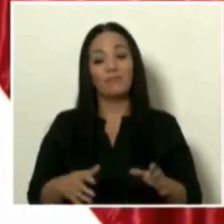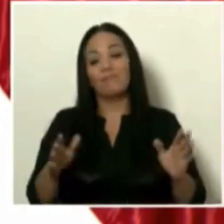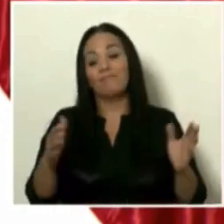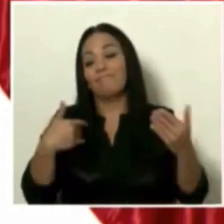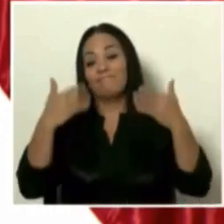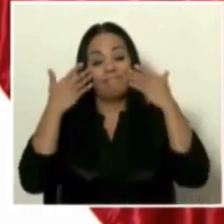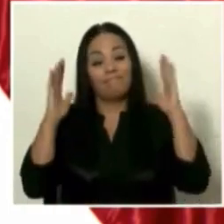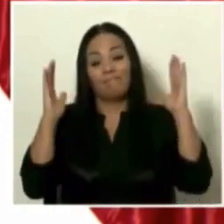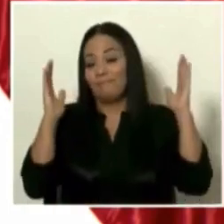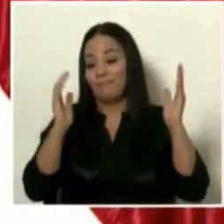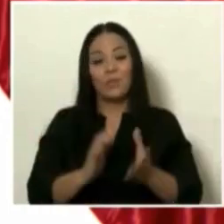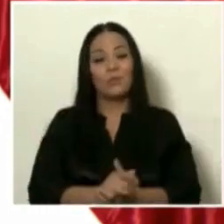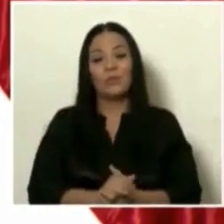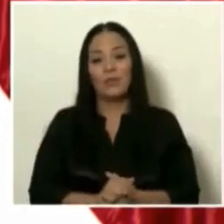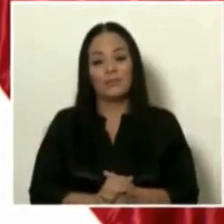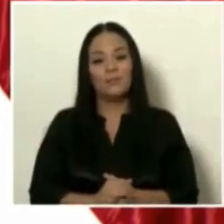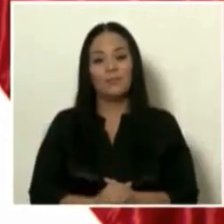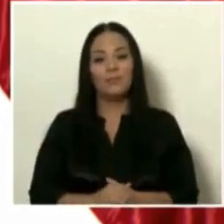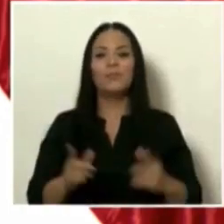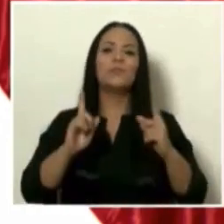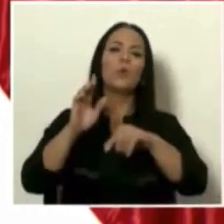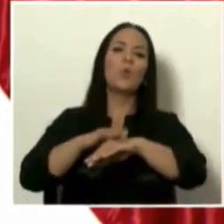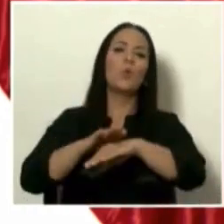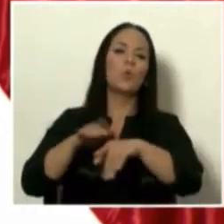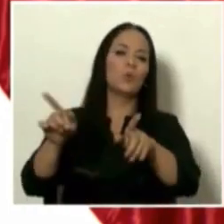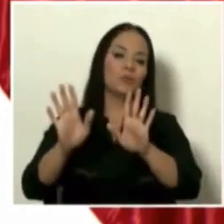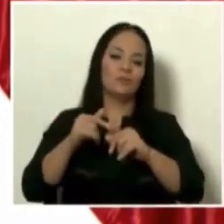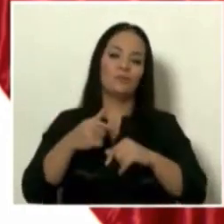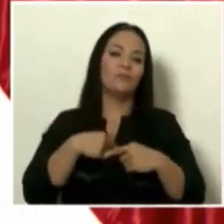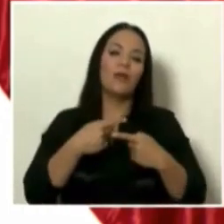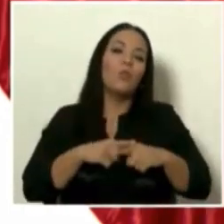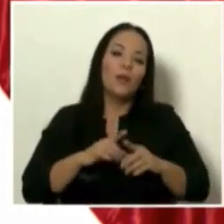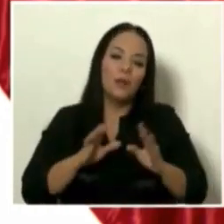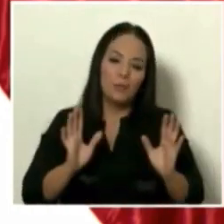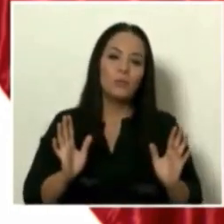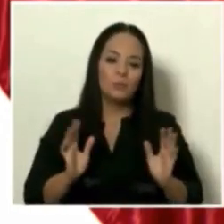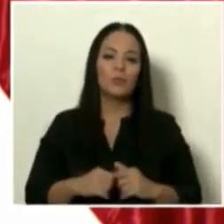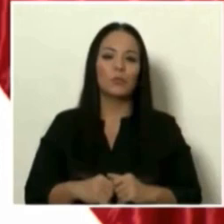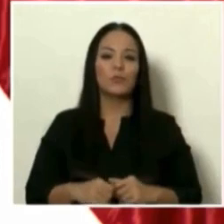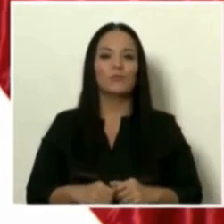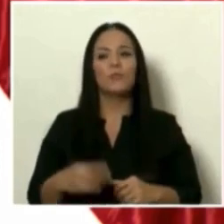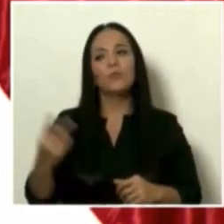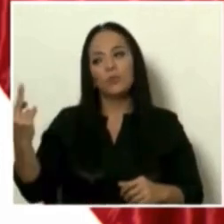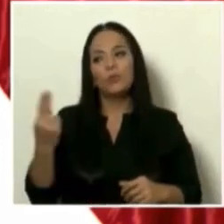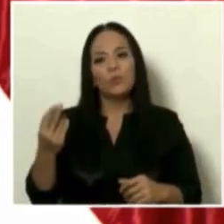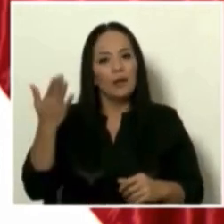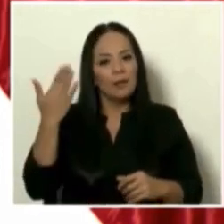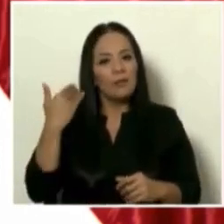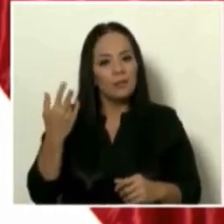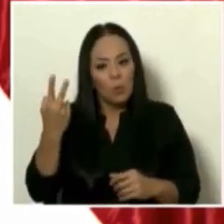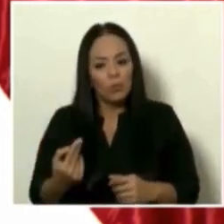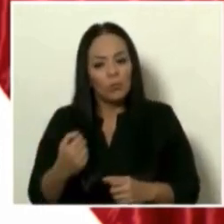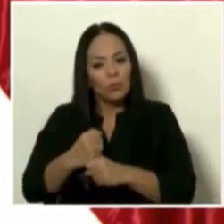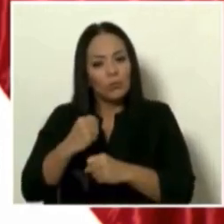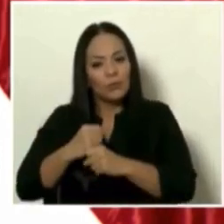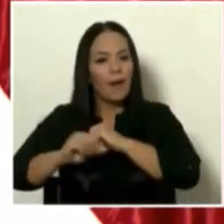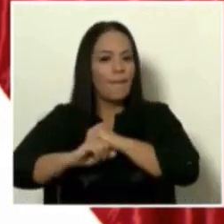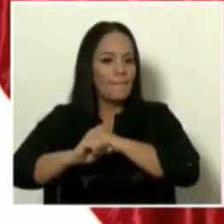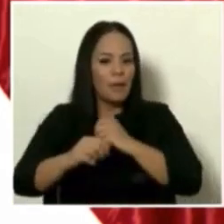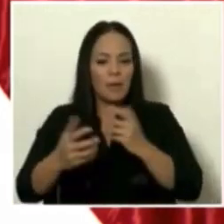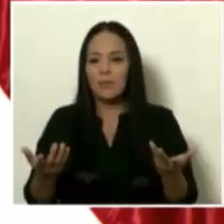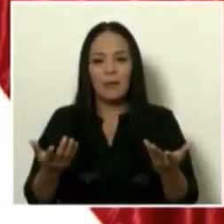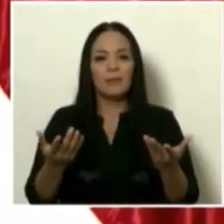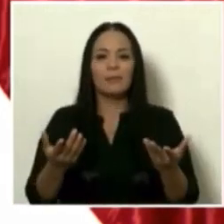sé, no los culpo, me duele mucho, porque estuvimos juntos en una campaña, pero yo no puedo culpar a